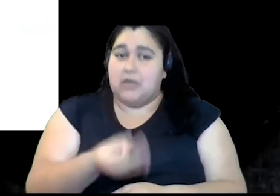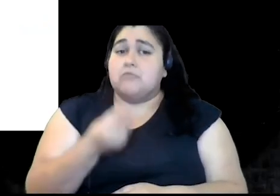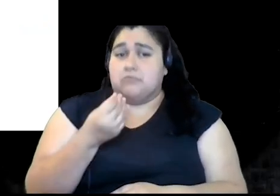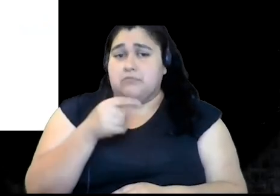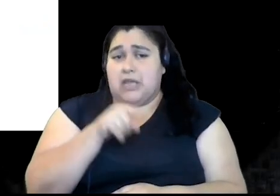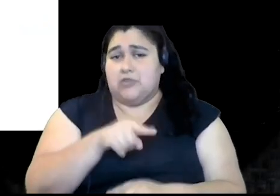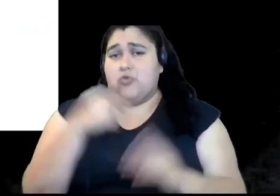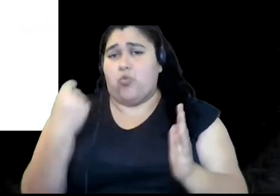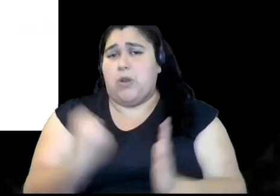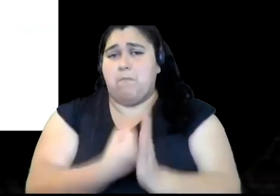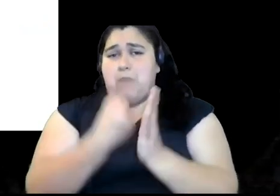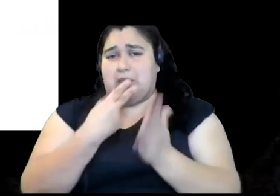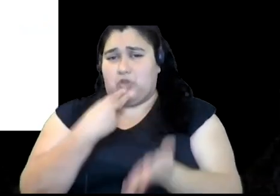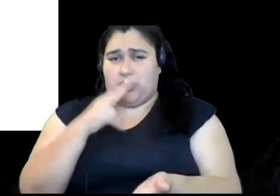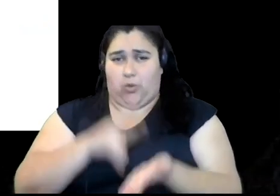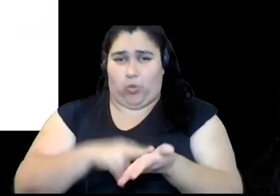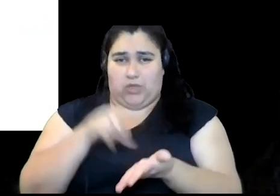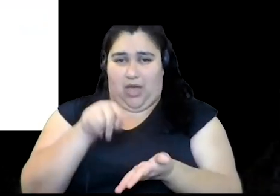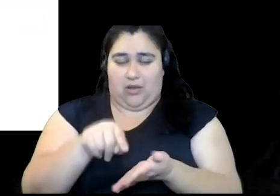impacto tributario.